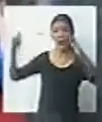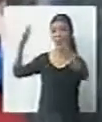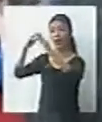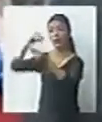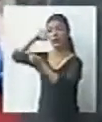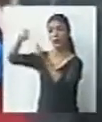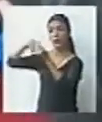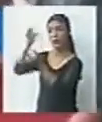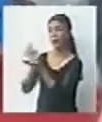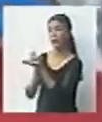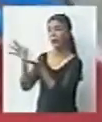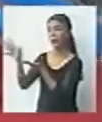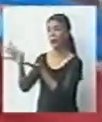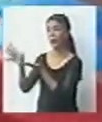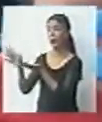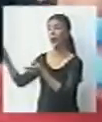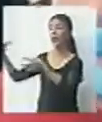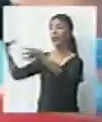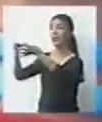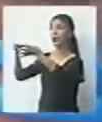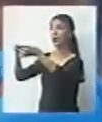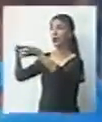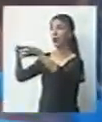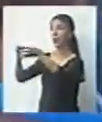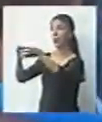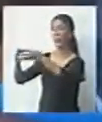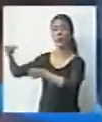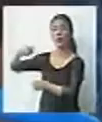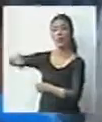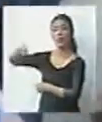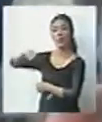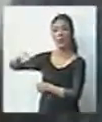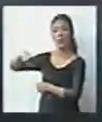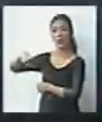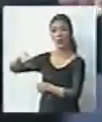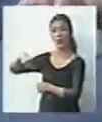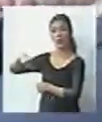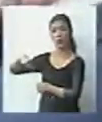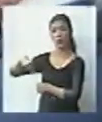que nosotros lo que estamos haciendo acá es una posesión. Entonces, ¿qué quiere decir usurpación?